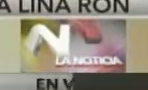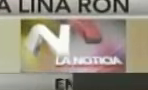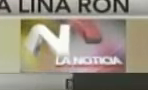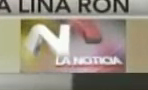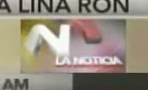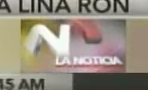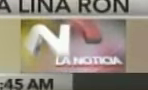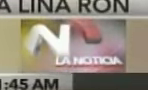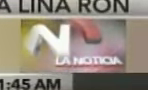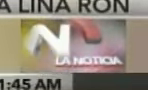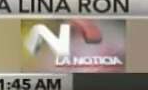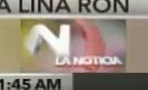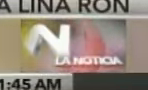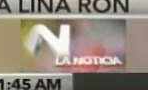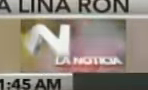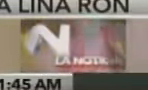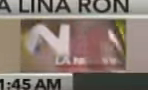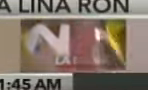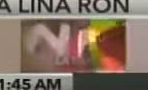la sesión.